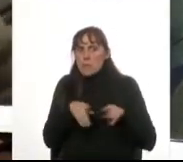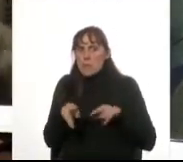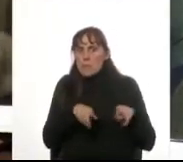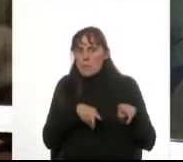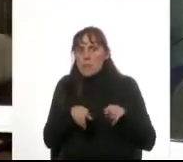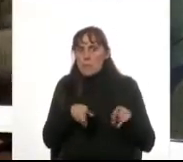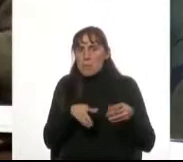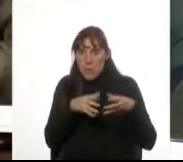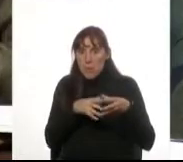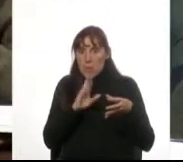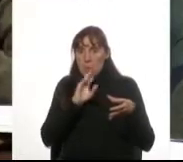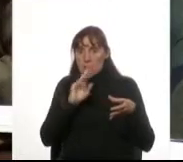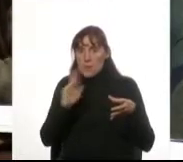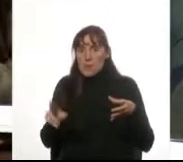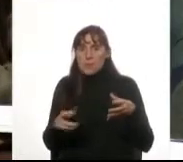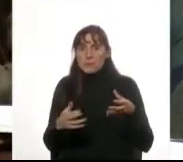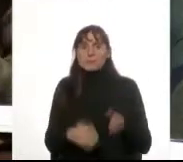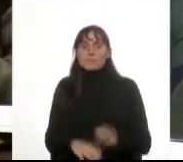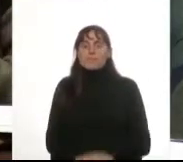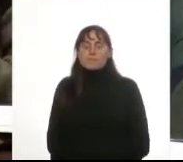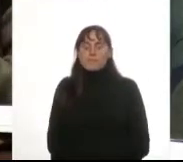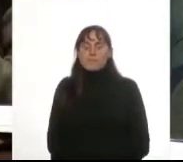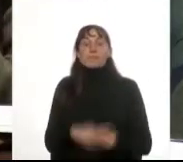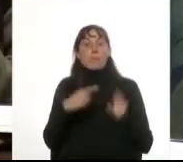Pero entrando en el asunto,